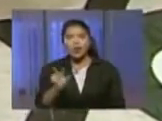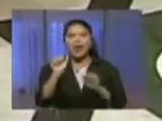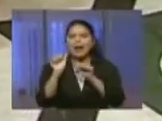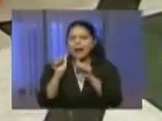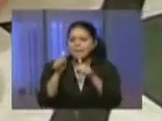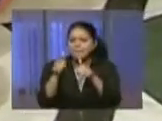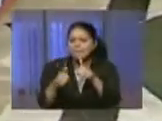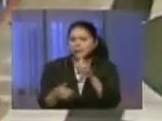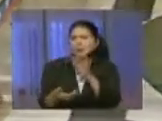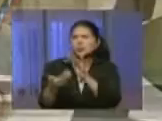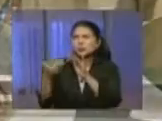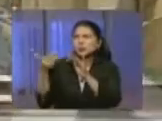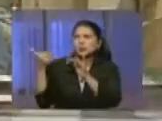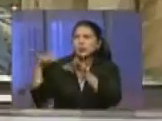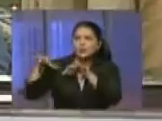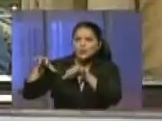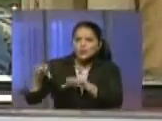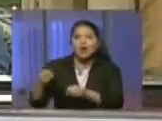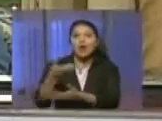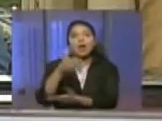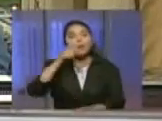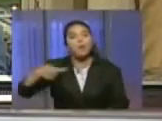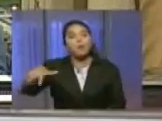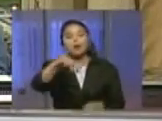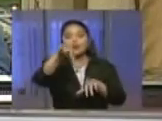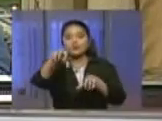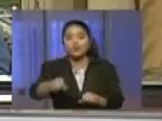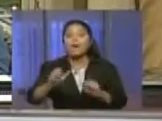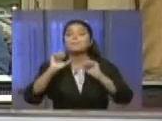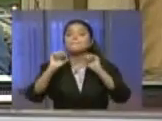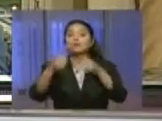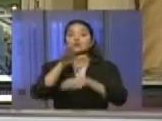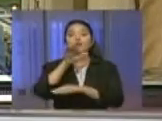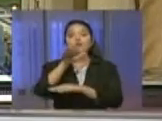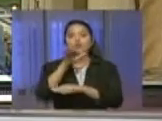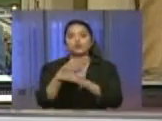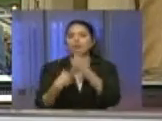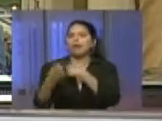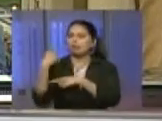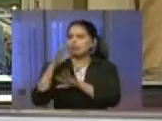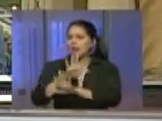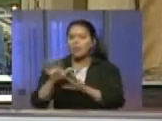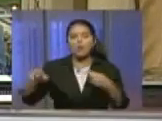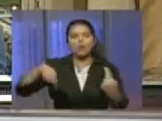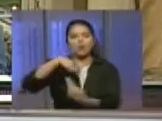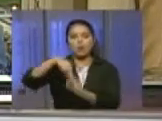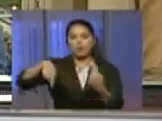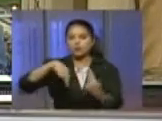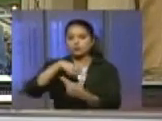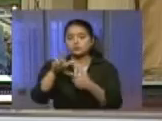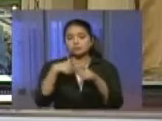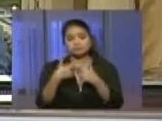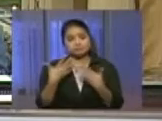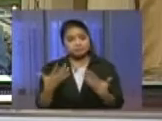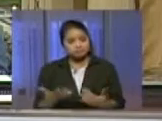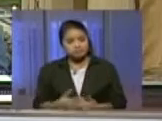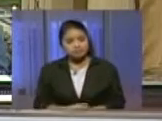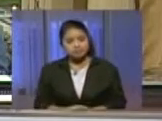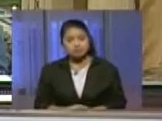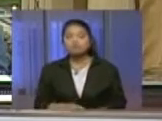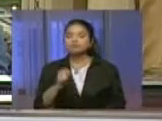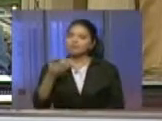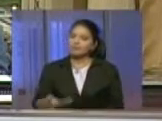mucho tiempo el empoderamiento del pueblo comenzó el futuro hace mucho tiempo con la revolución Así que es muy